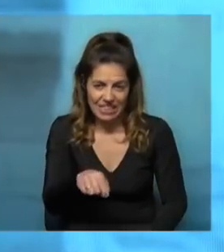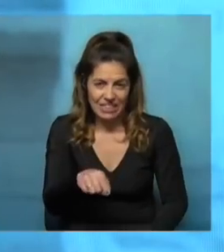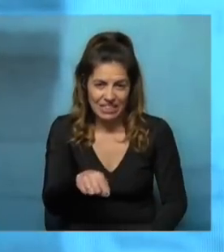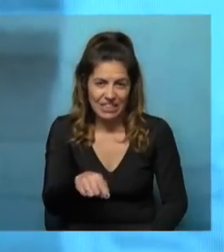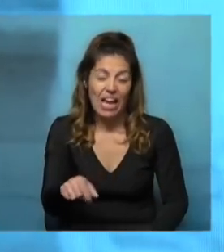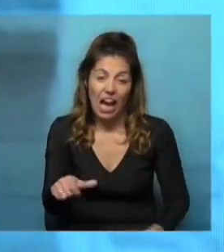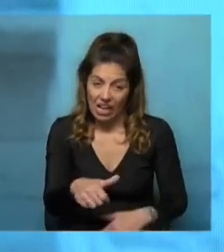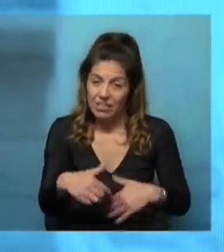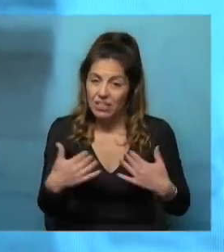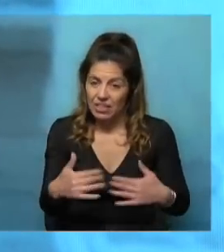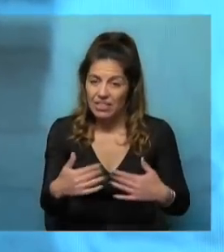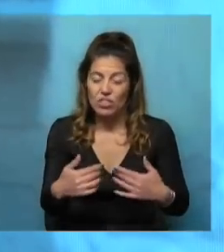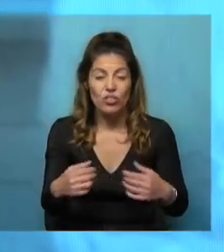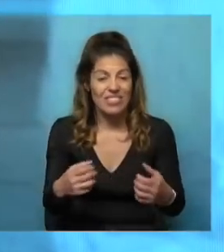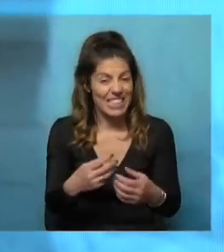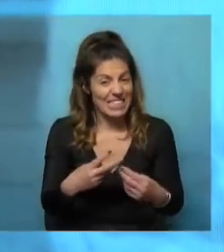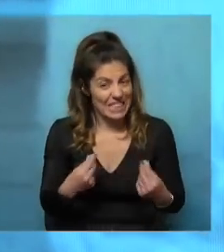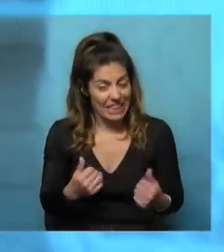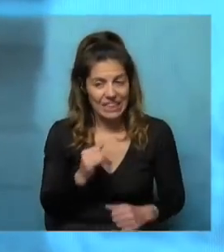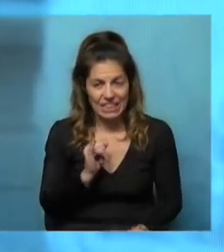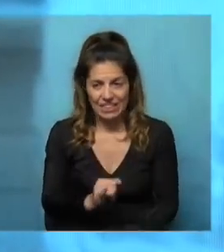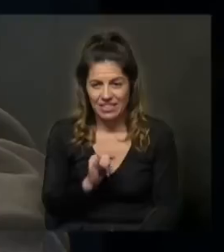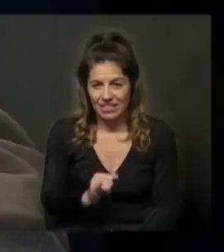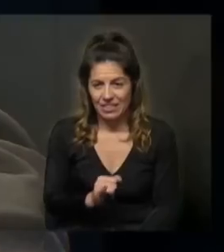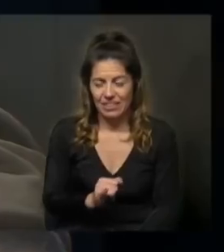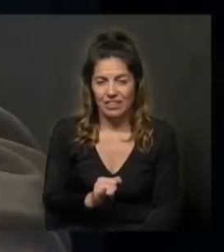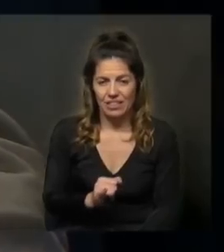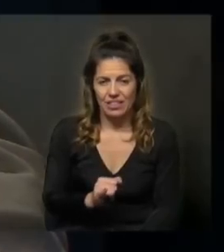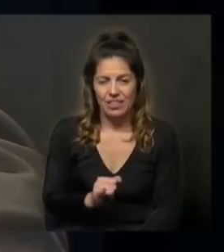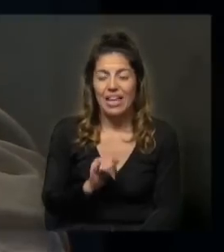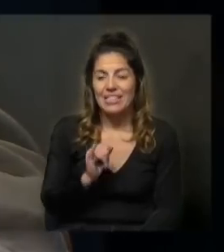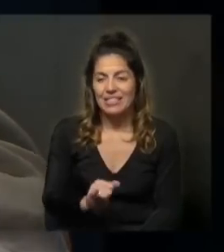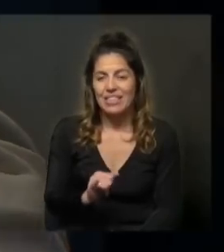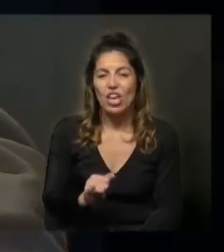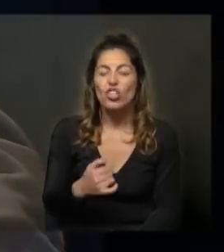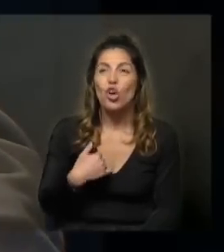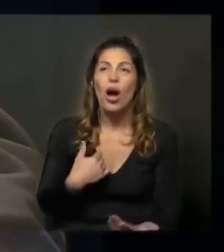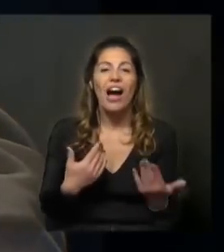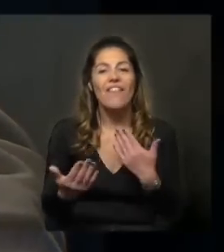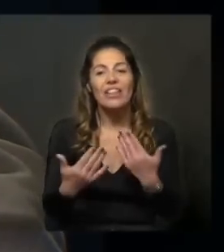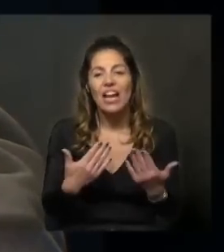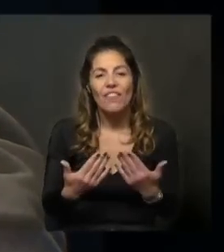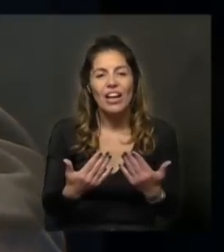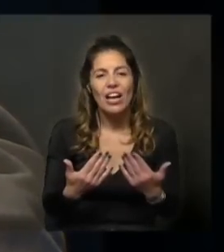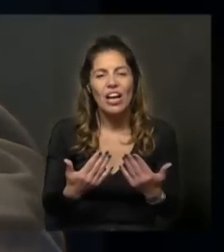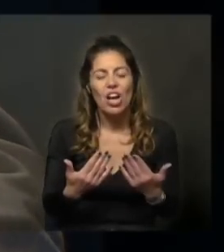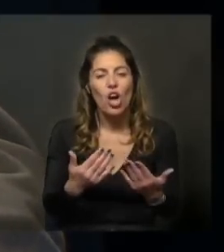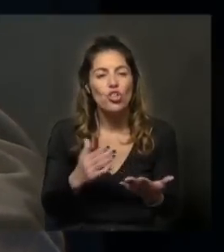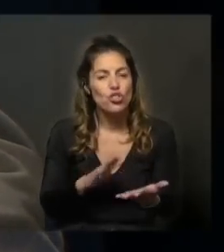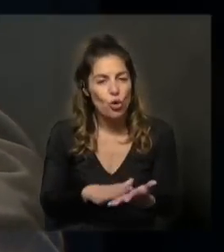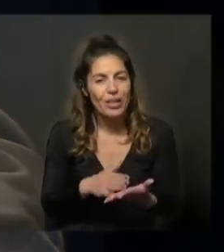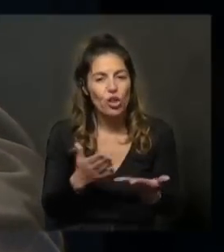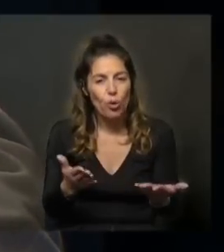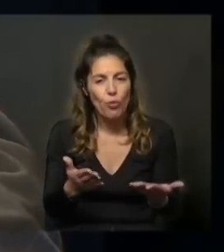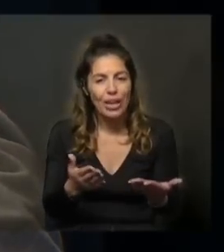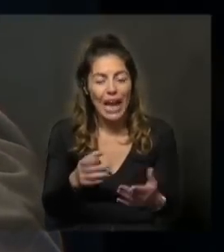asemeja ese se siente sí no yo me estaba refiriendo más que nada sobre lo que como que